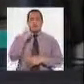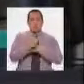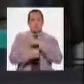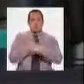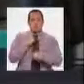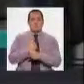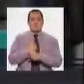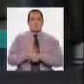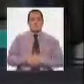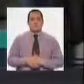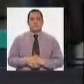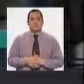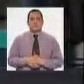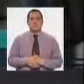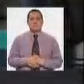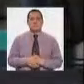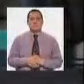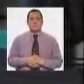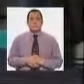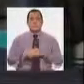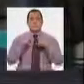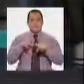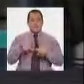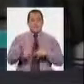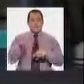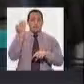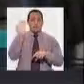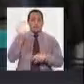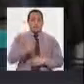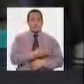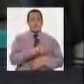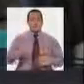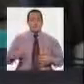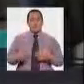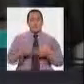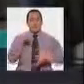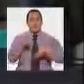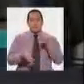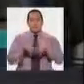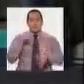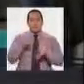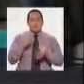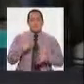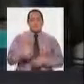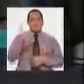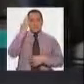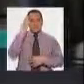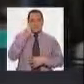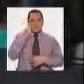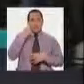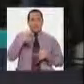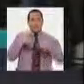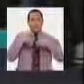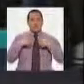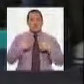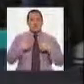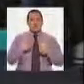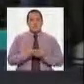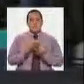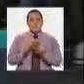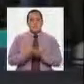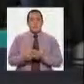año. Y en ese entonces el presidente del Poder Judicial reconoció de la